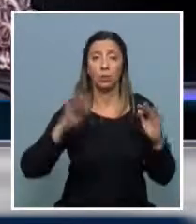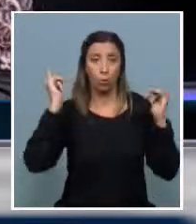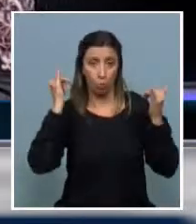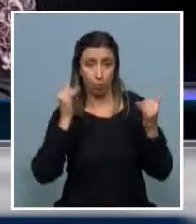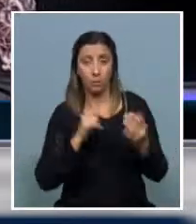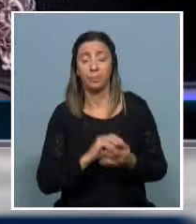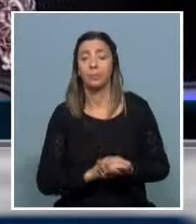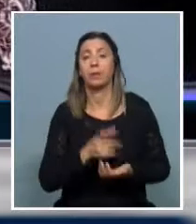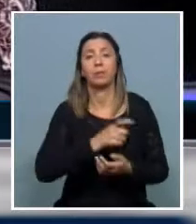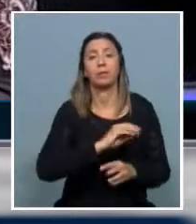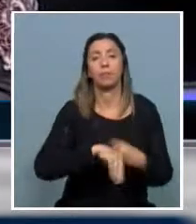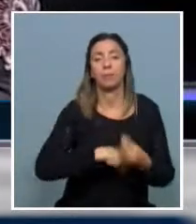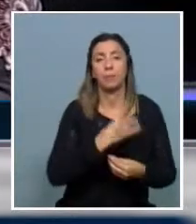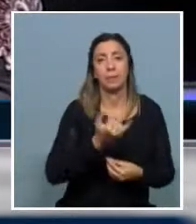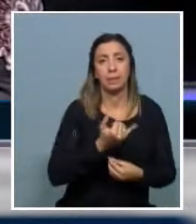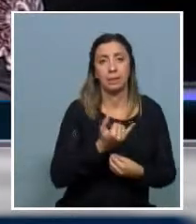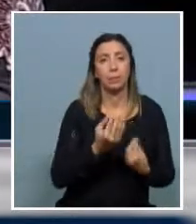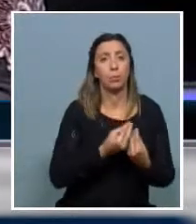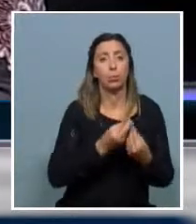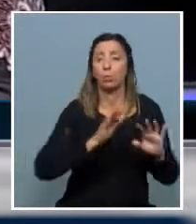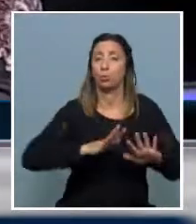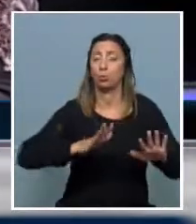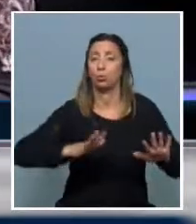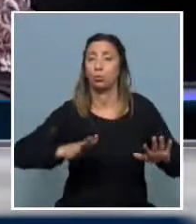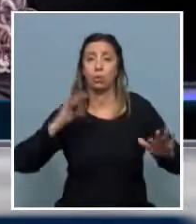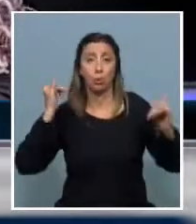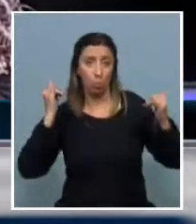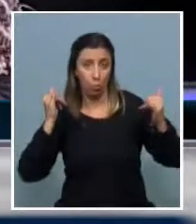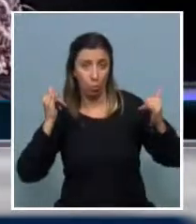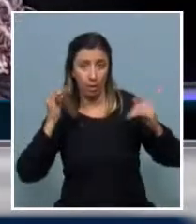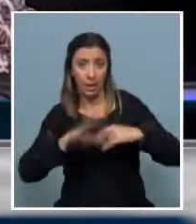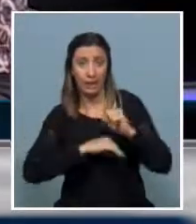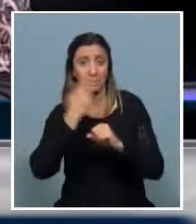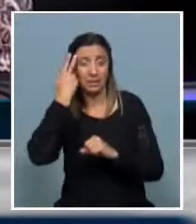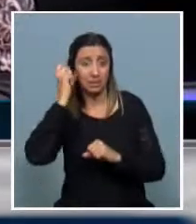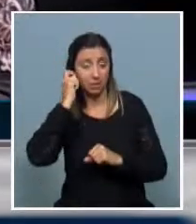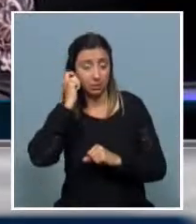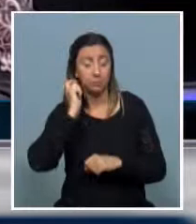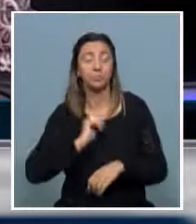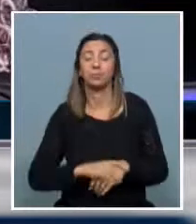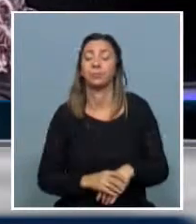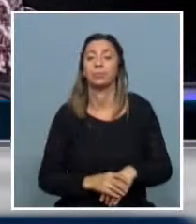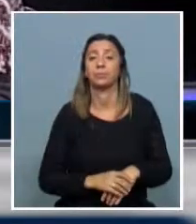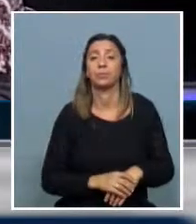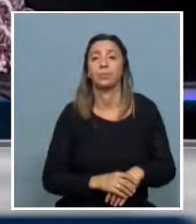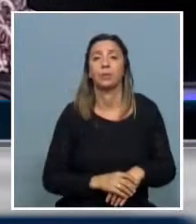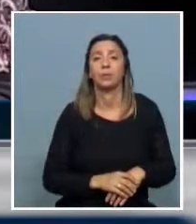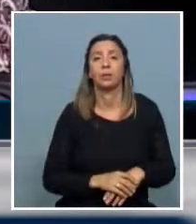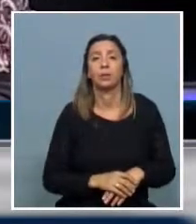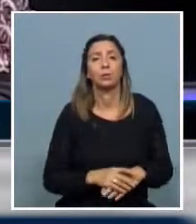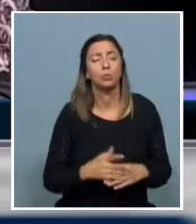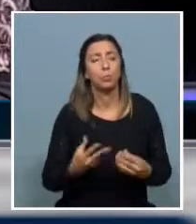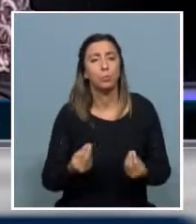adolescencia, que es aquellas familias que tengan la mayor cantidad de niños o adolescentes hasta los 18 años. Cuarto,